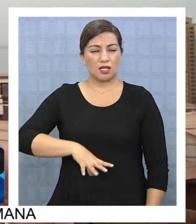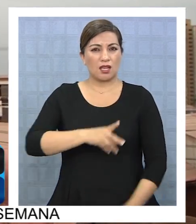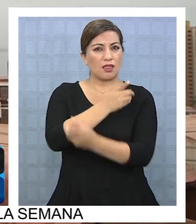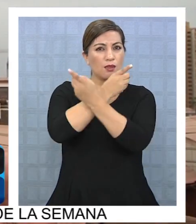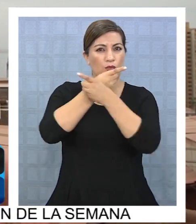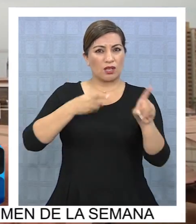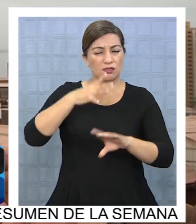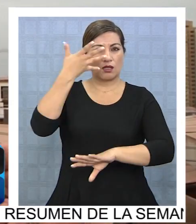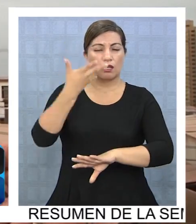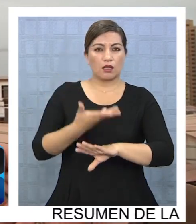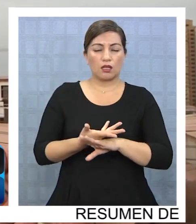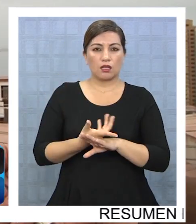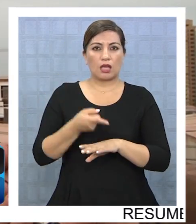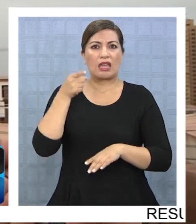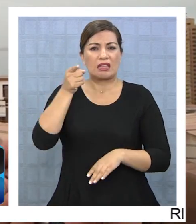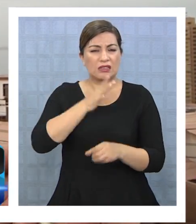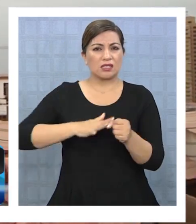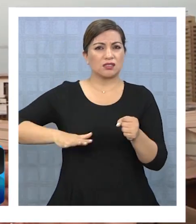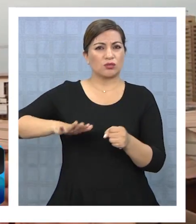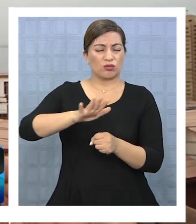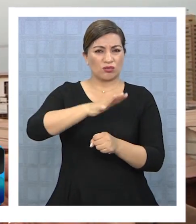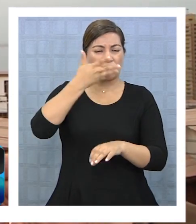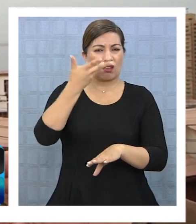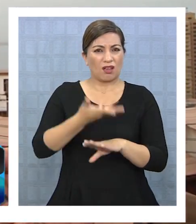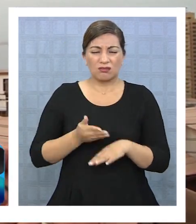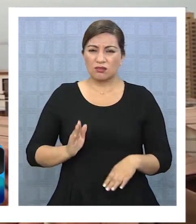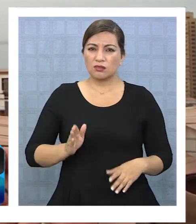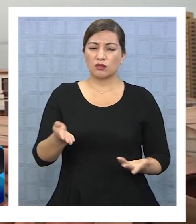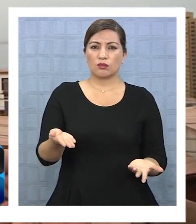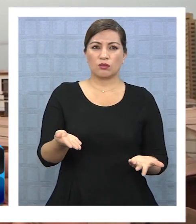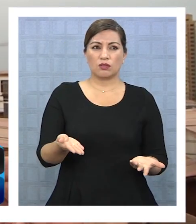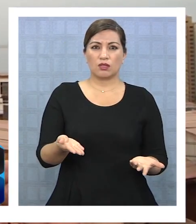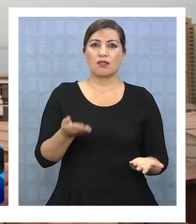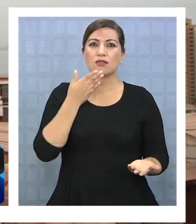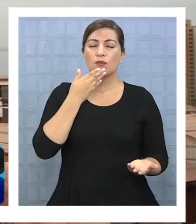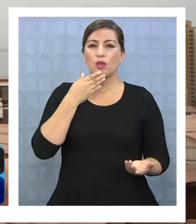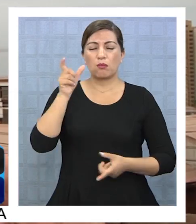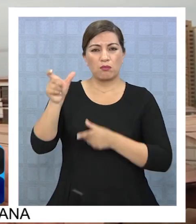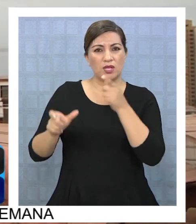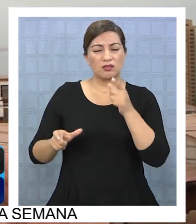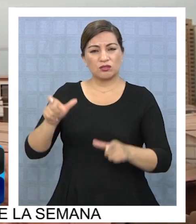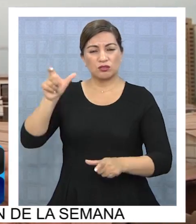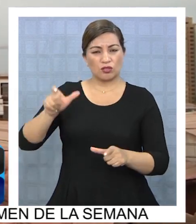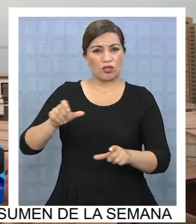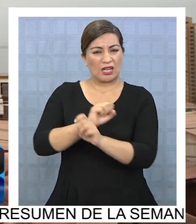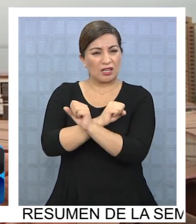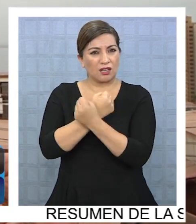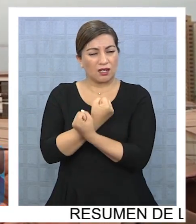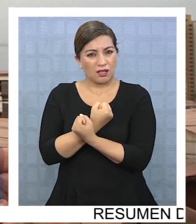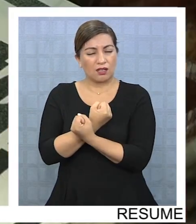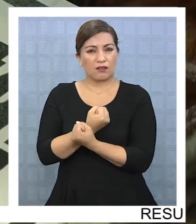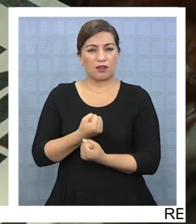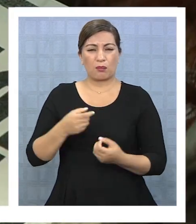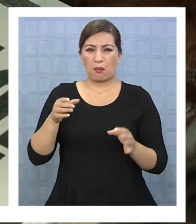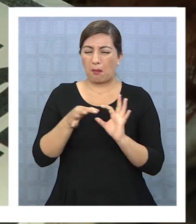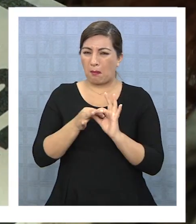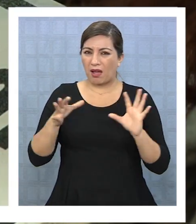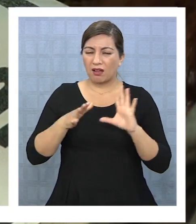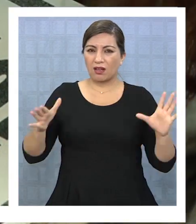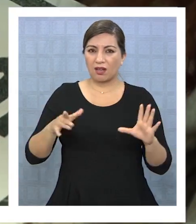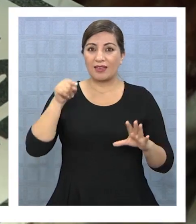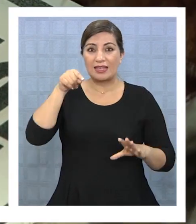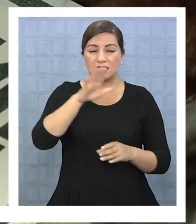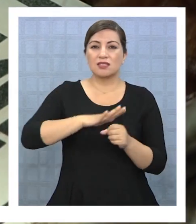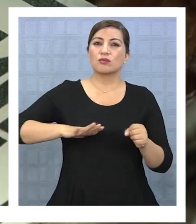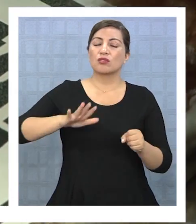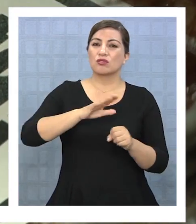la democracia que tenemos, pasen este tipo de situaciones y además llevadas adelante por agentes del Estado, como son carabineros, más graves aún. Y esas cosas se tienen